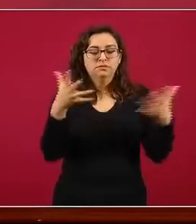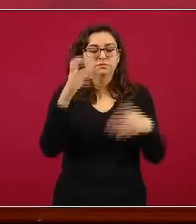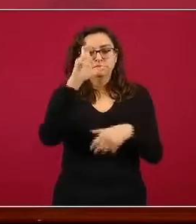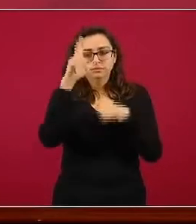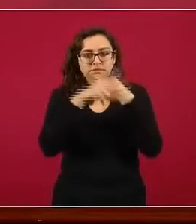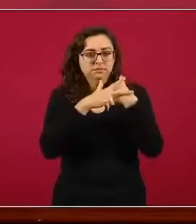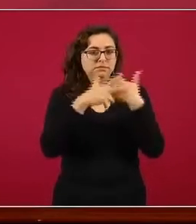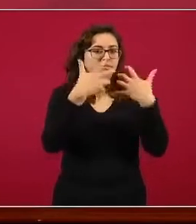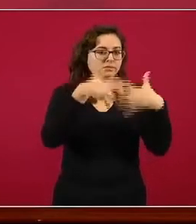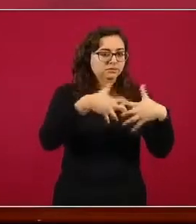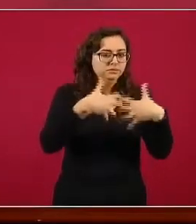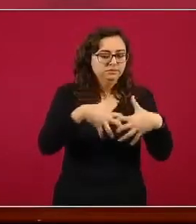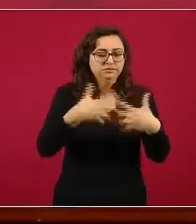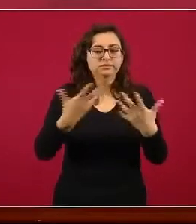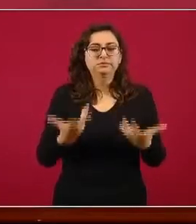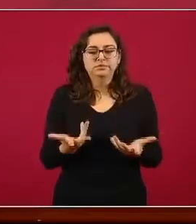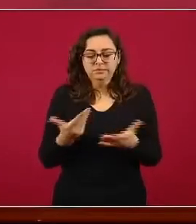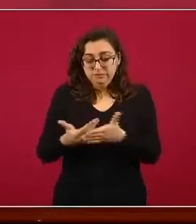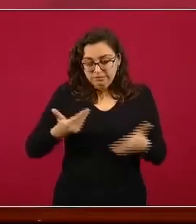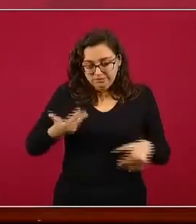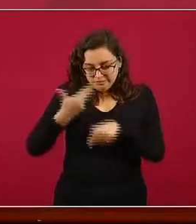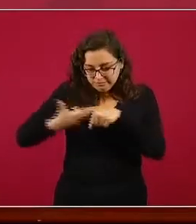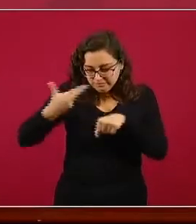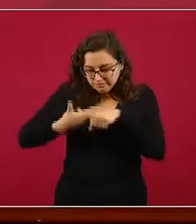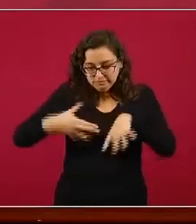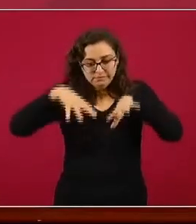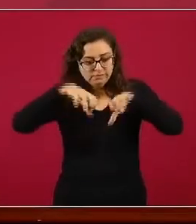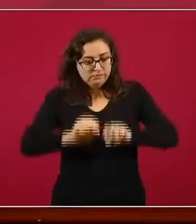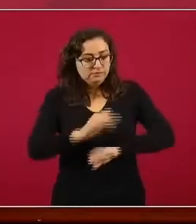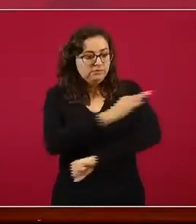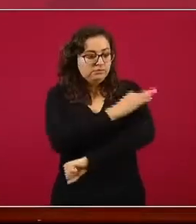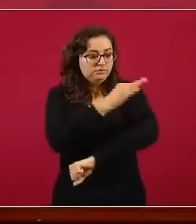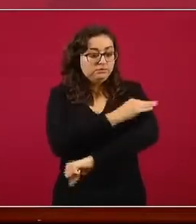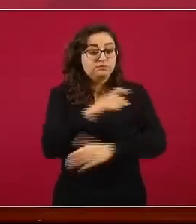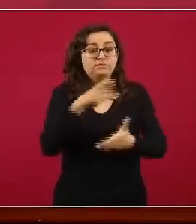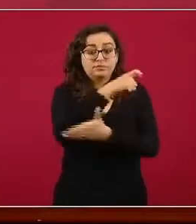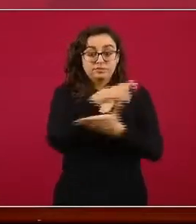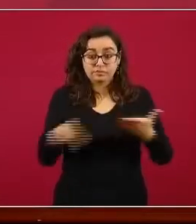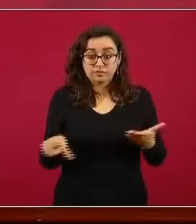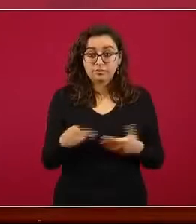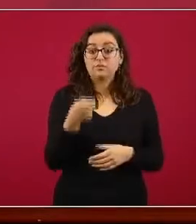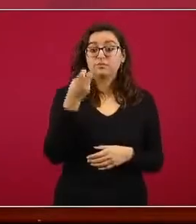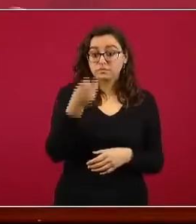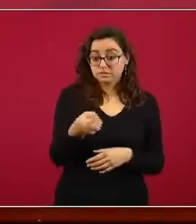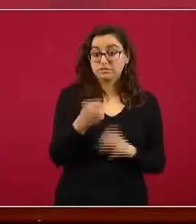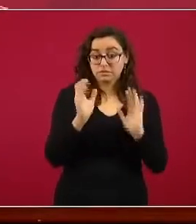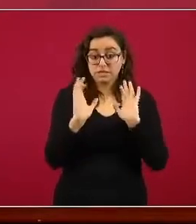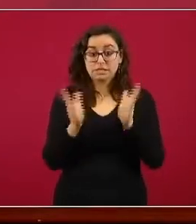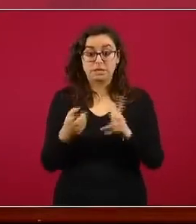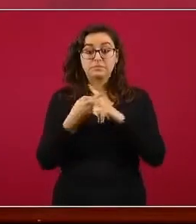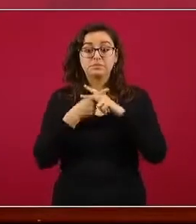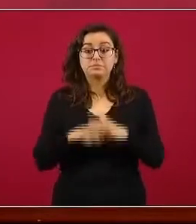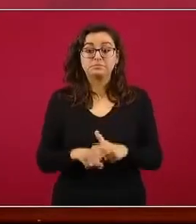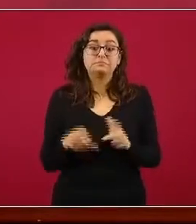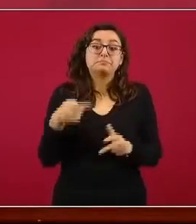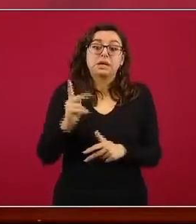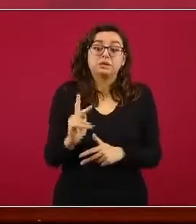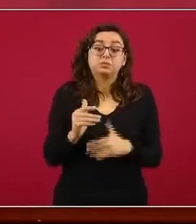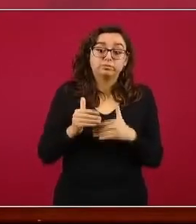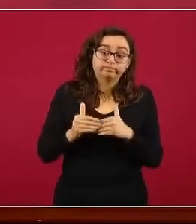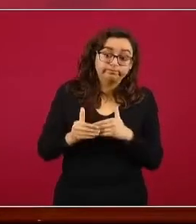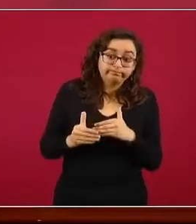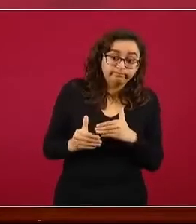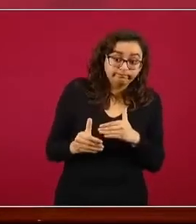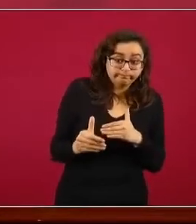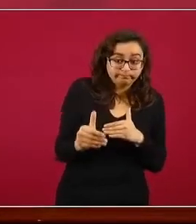Unidos, hemos tomado previsiones para adquirir vacunas. Aun cuando existe esa realidad, esto llevará un tiempo